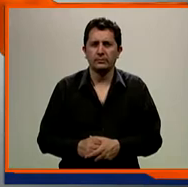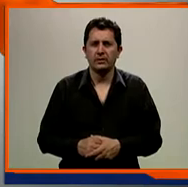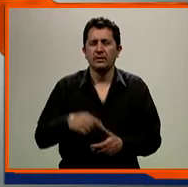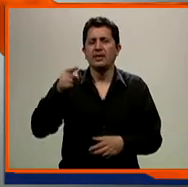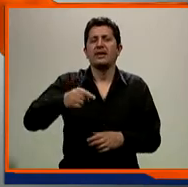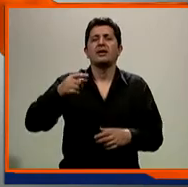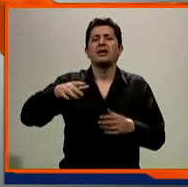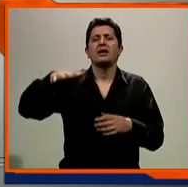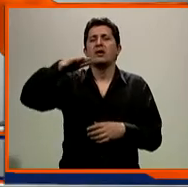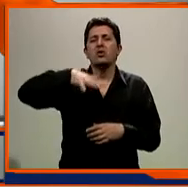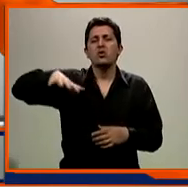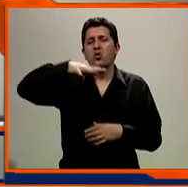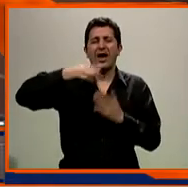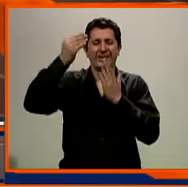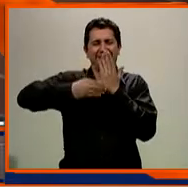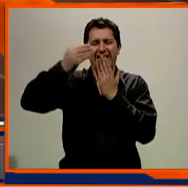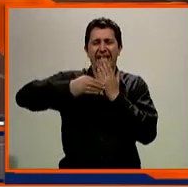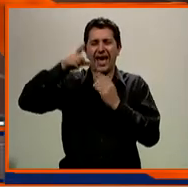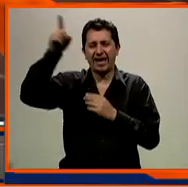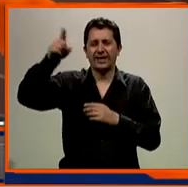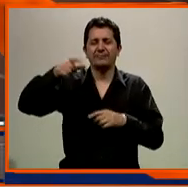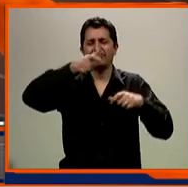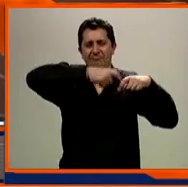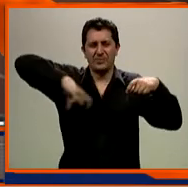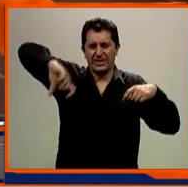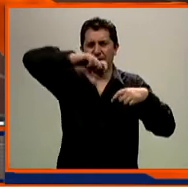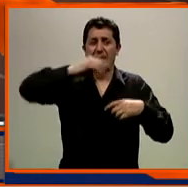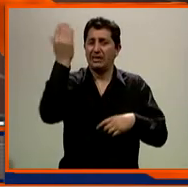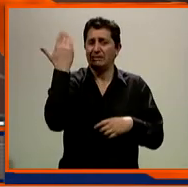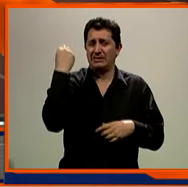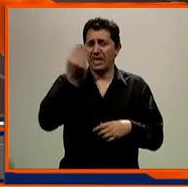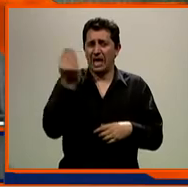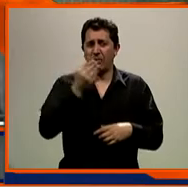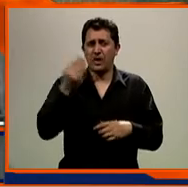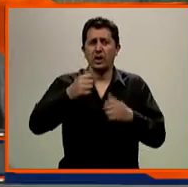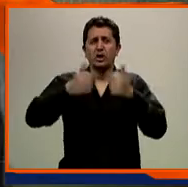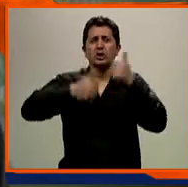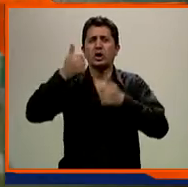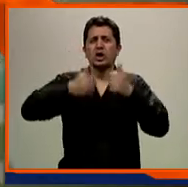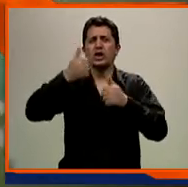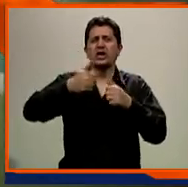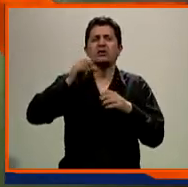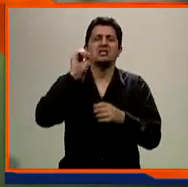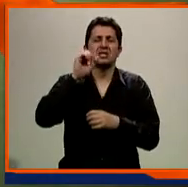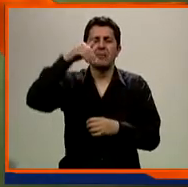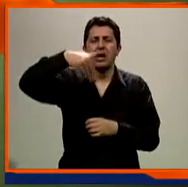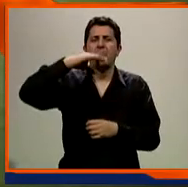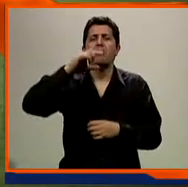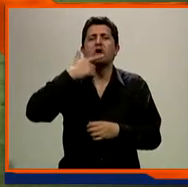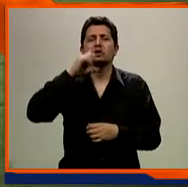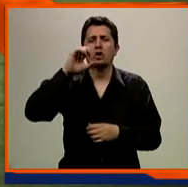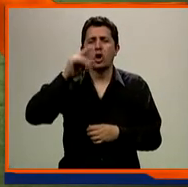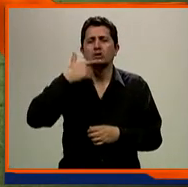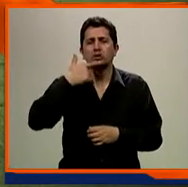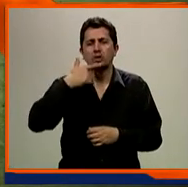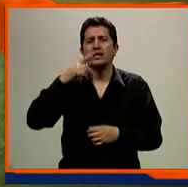Estamos en la pista del Focabrera del CeNARD, donde el sábado se disputó el torneo Carlos Mocskos e Isabel Randazzo. Para